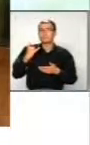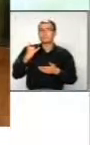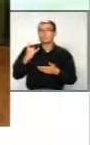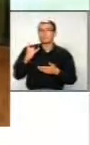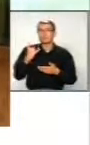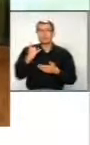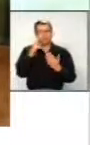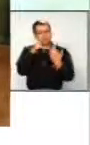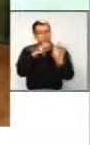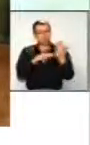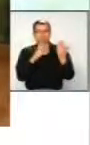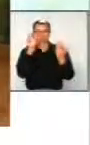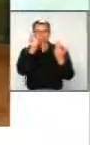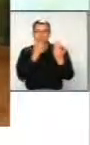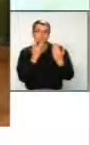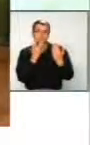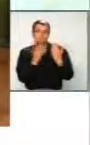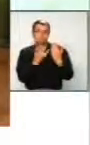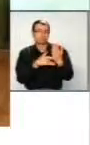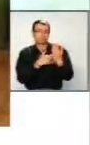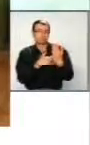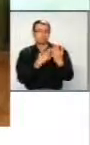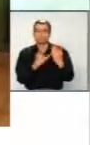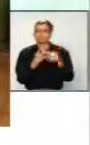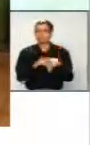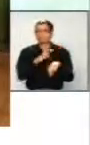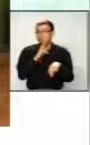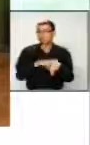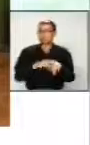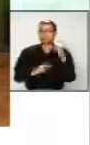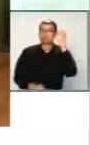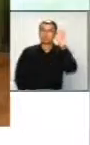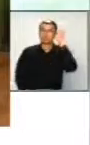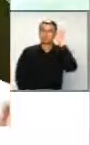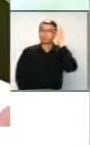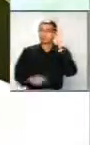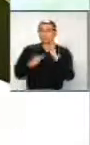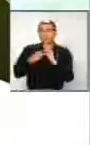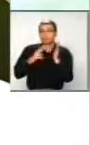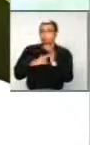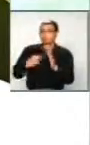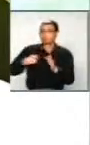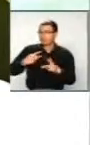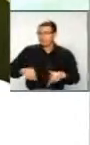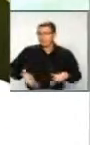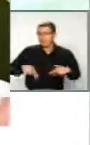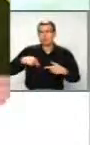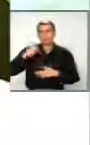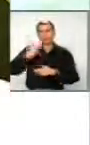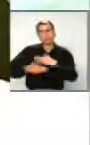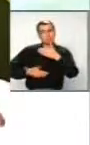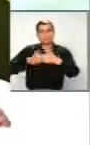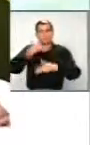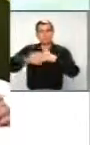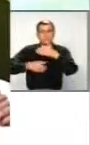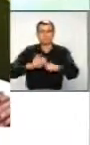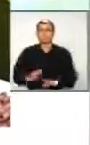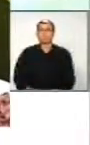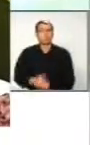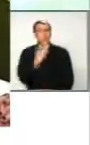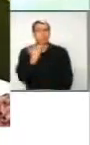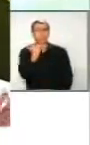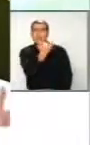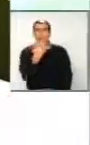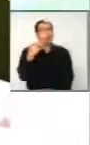muy bello. Bueno, y que se recibe con total normalidad, o sea, el Exacto. paso del tiempo, mientras que para esas adolescentes que están todavía en la búsqueda de esa